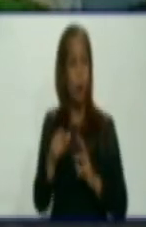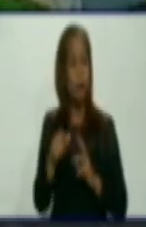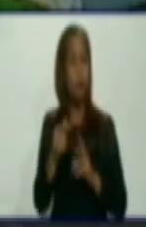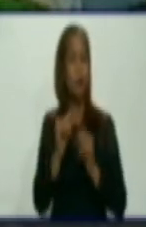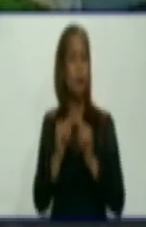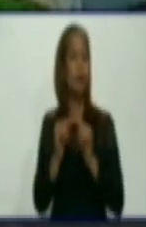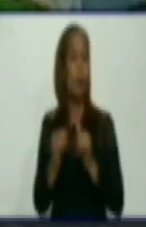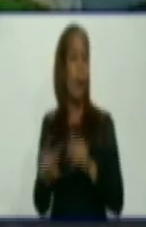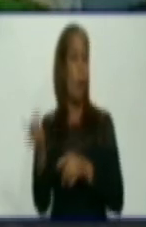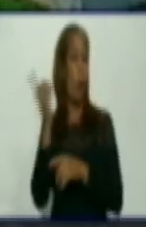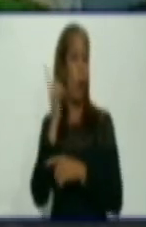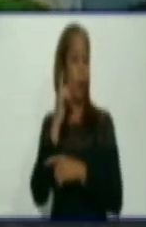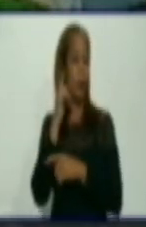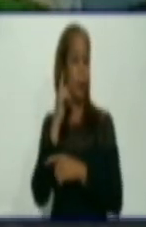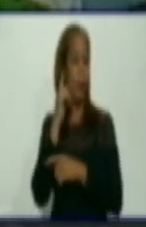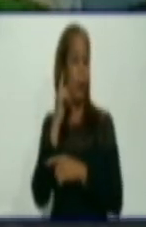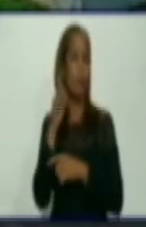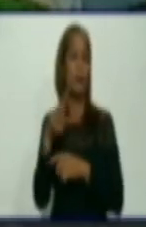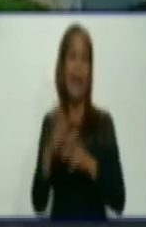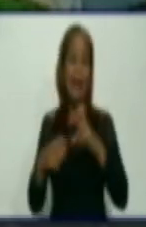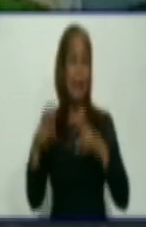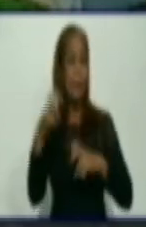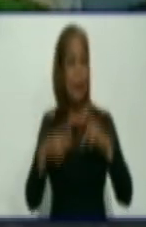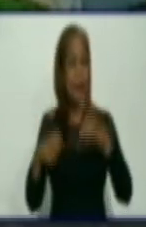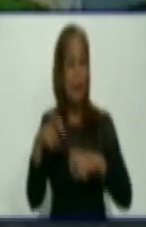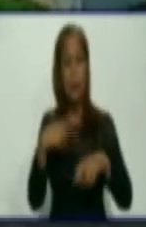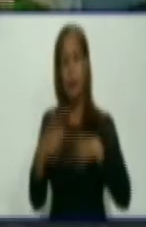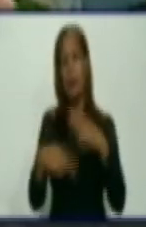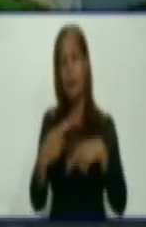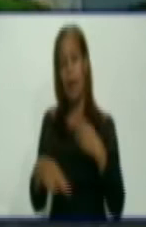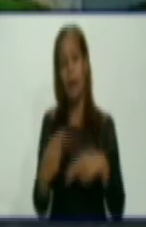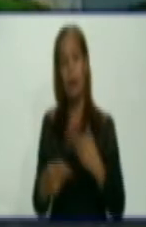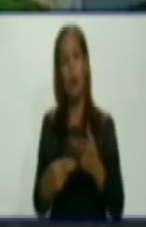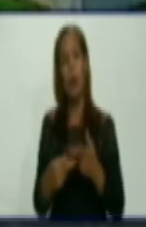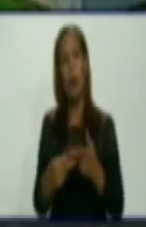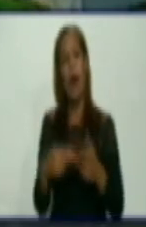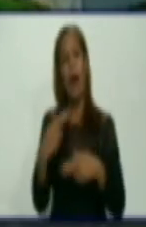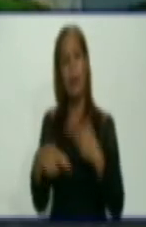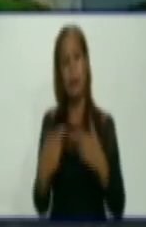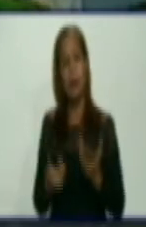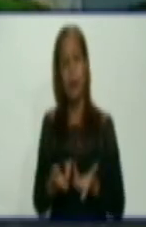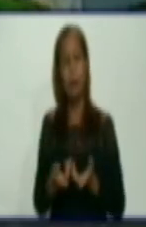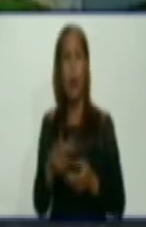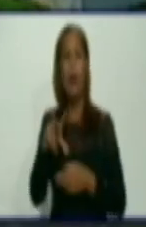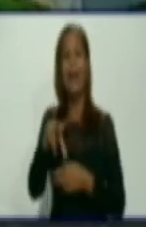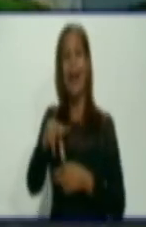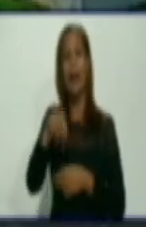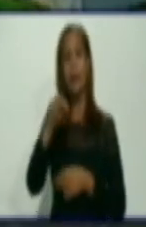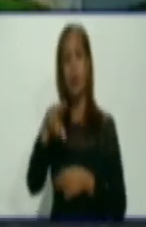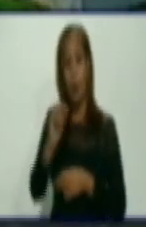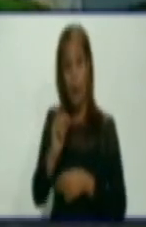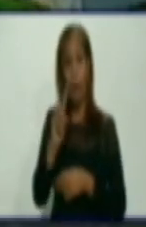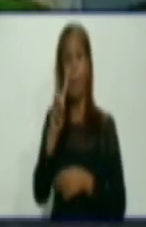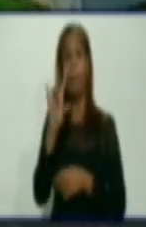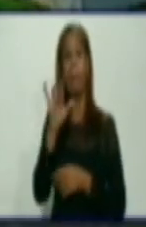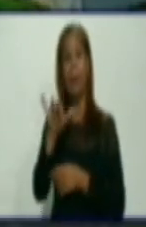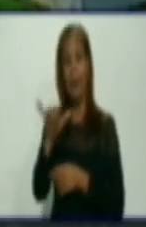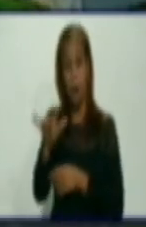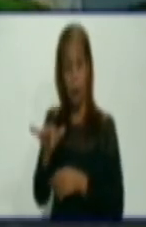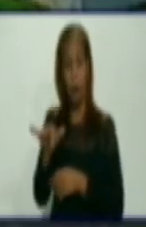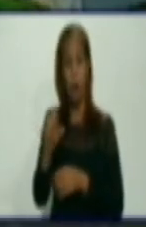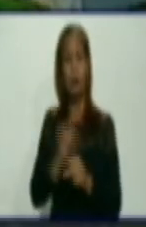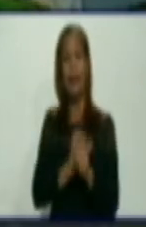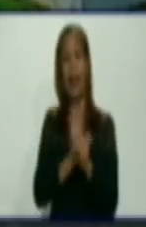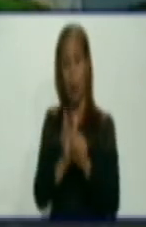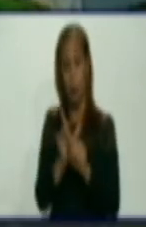de, digamos, investigaciones que se han ido haciendo, las nuevas cepas de la COVID-19 o del SARS-CoV-2,